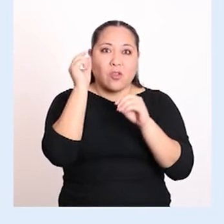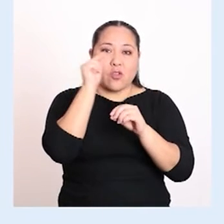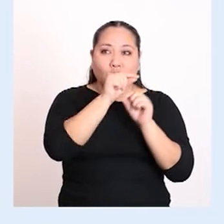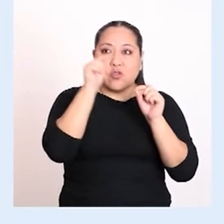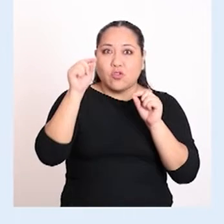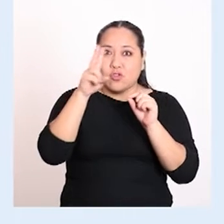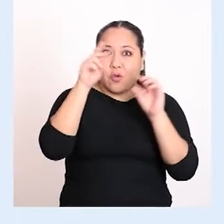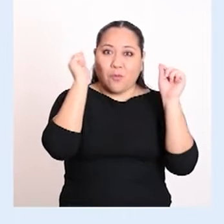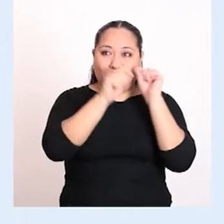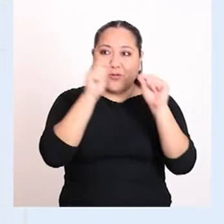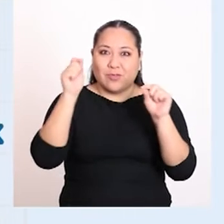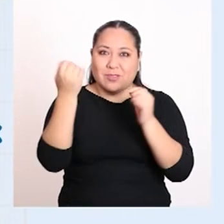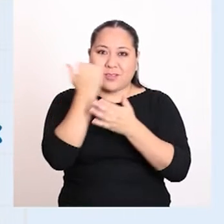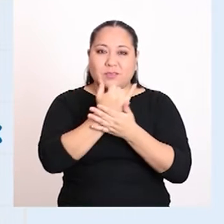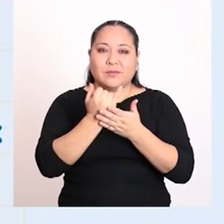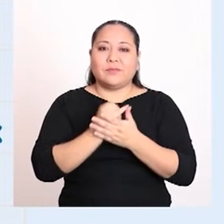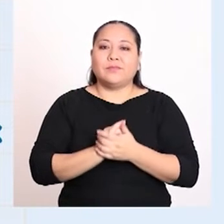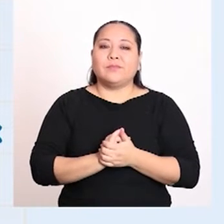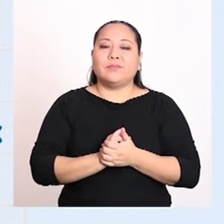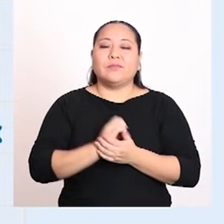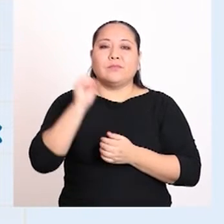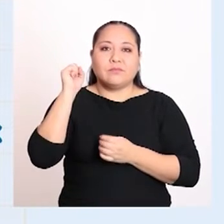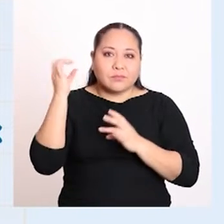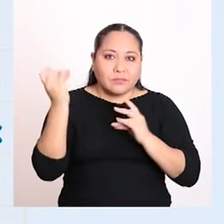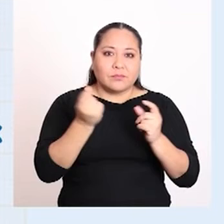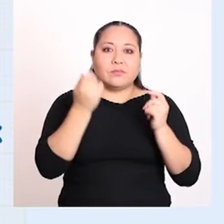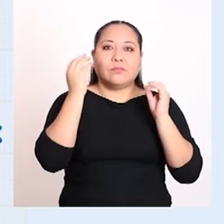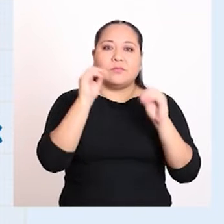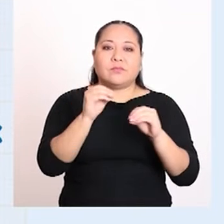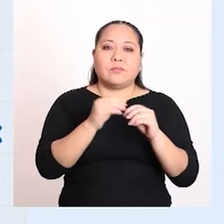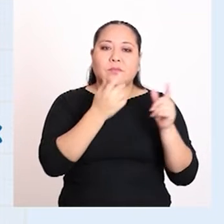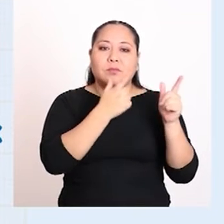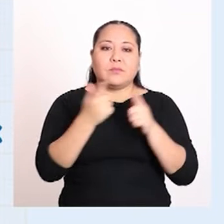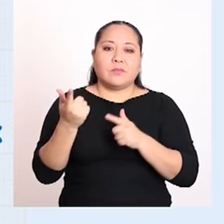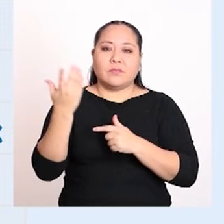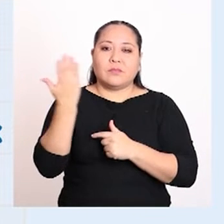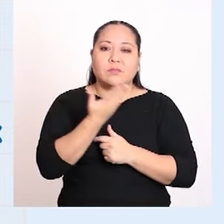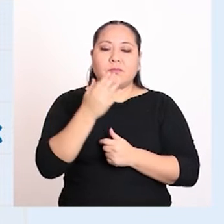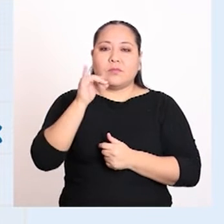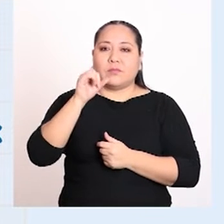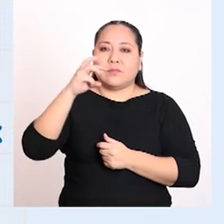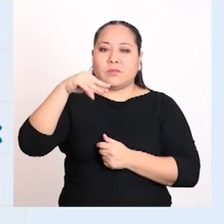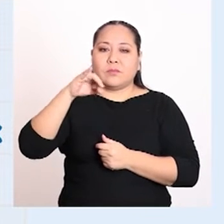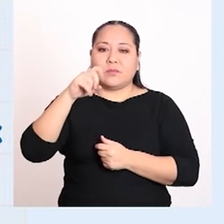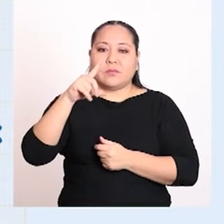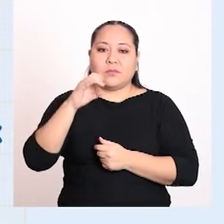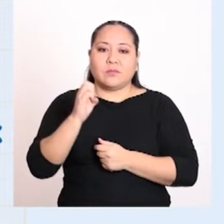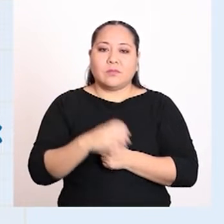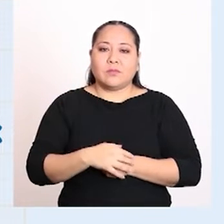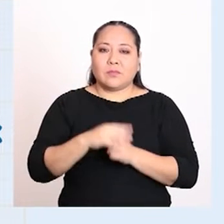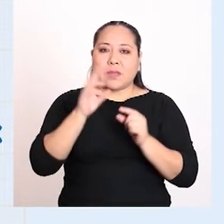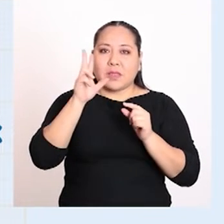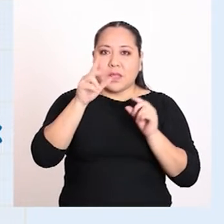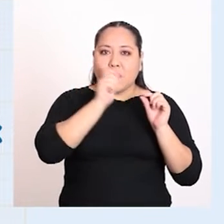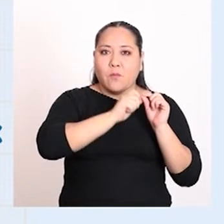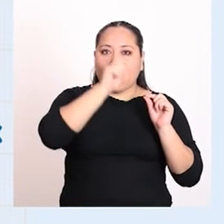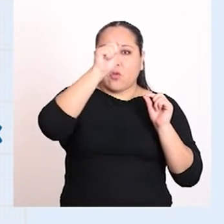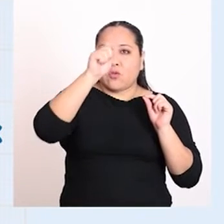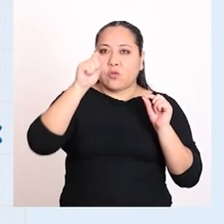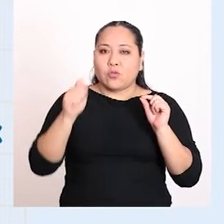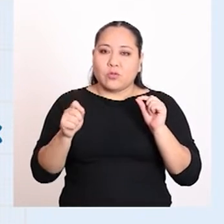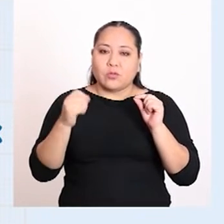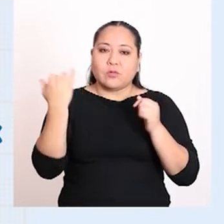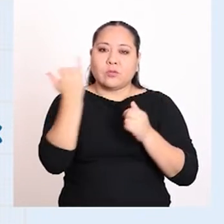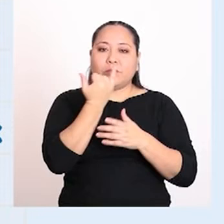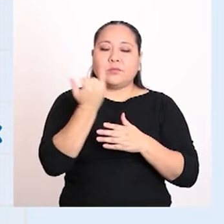dos puntos en nuestra gráfica. De inmediato. Listo, Yamile. Ya tenemos 3 puntos de